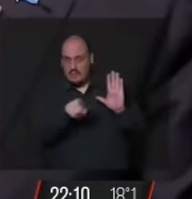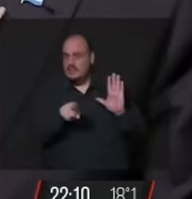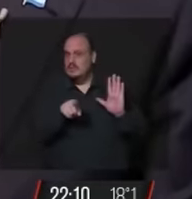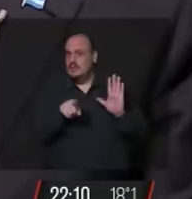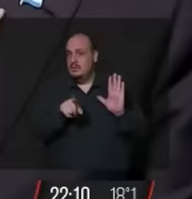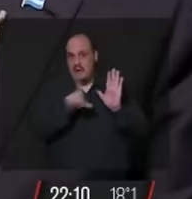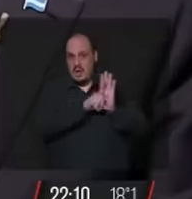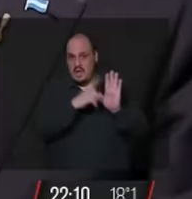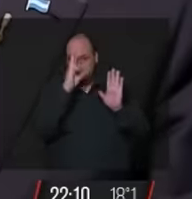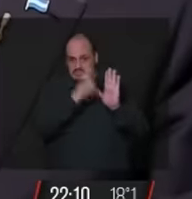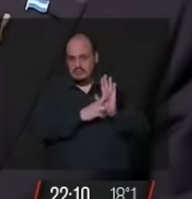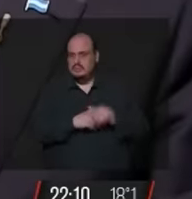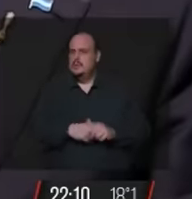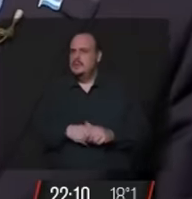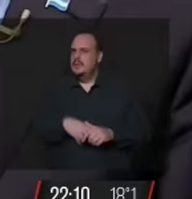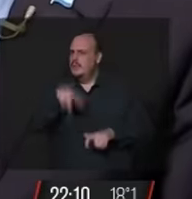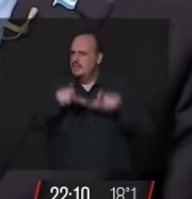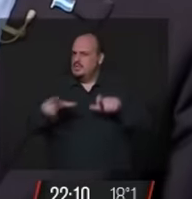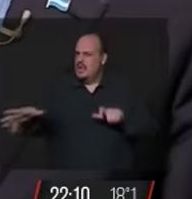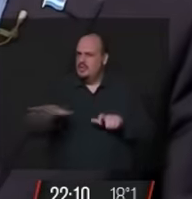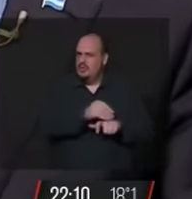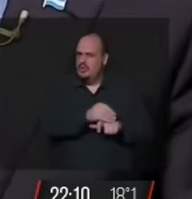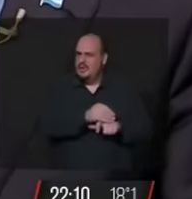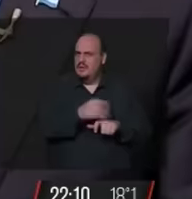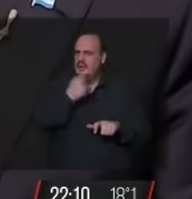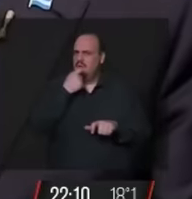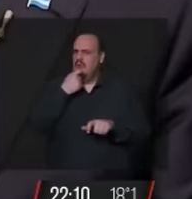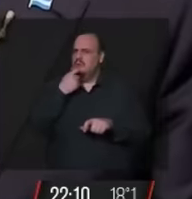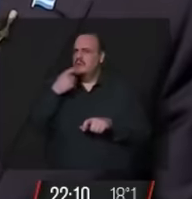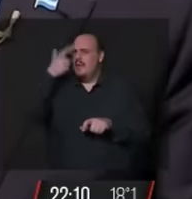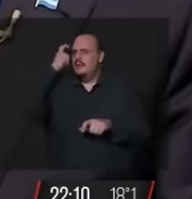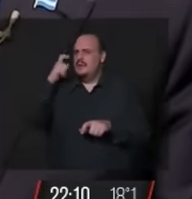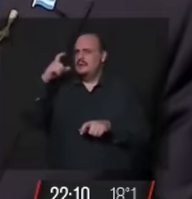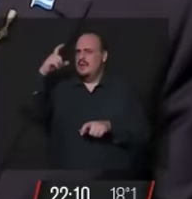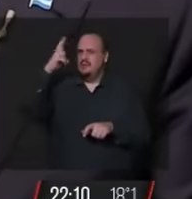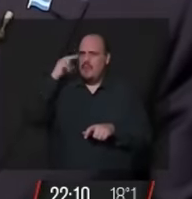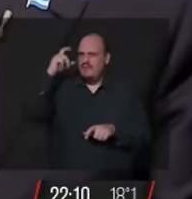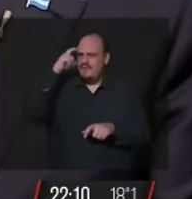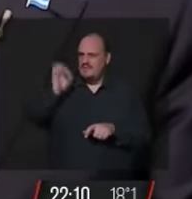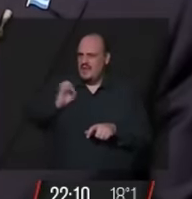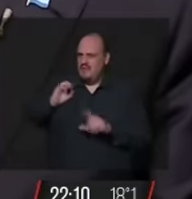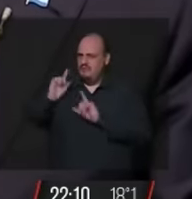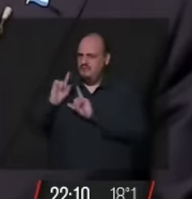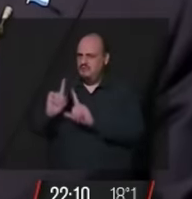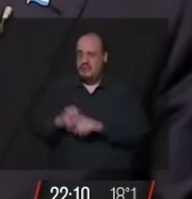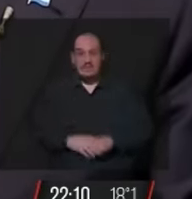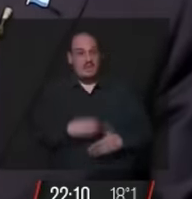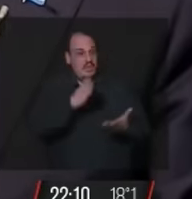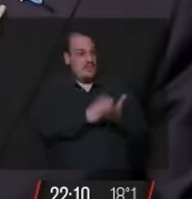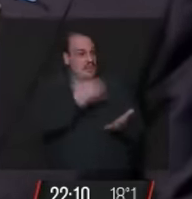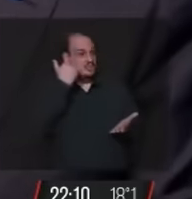misma a todos los trabajadores, a los que tienen 9, 10 años de carrera? Sí, los derechos adquiridos se